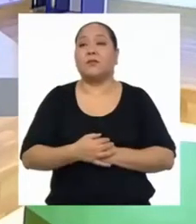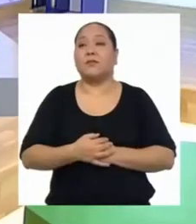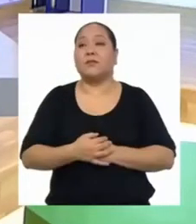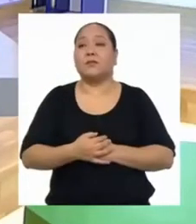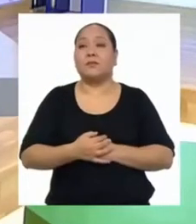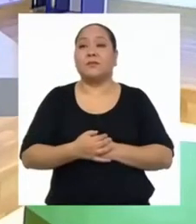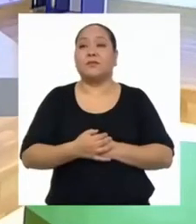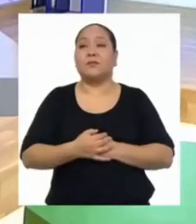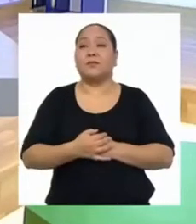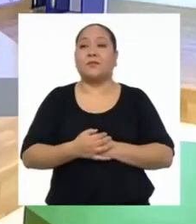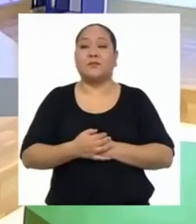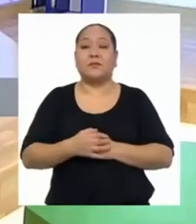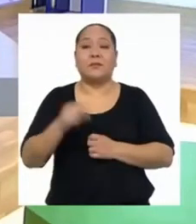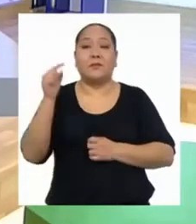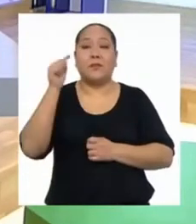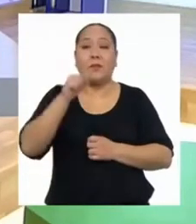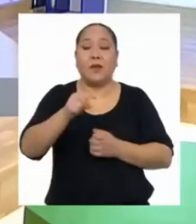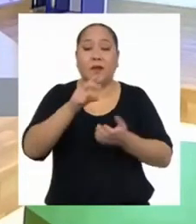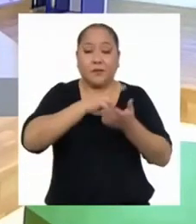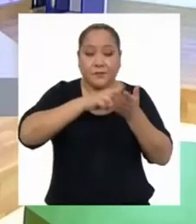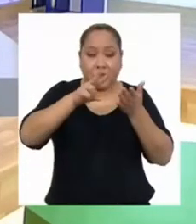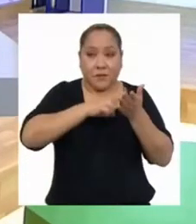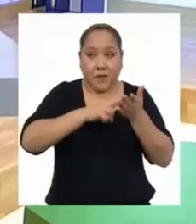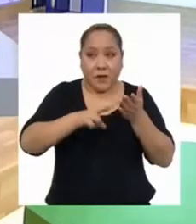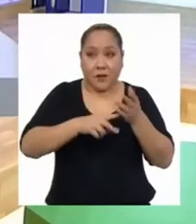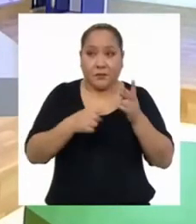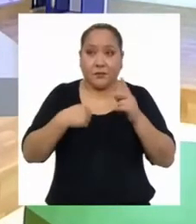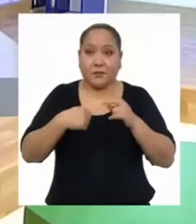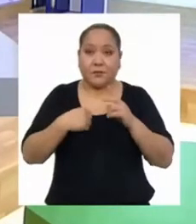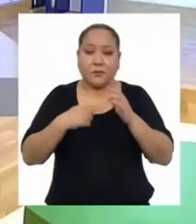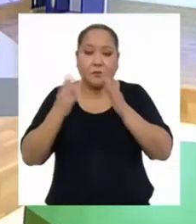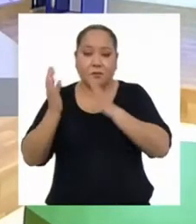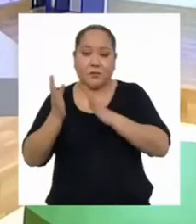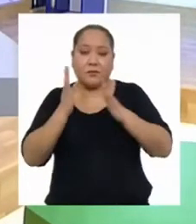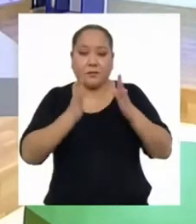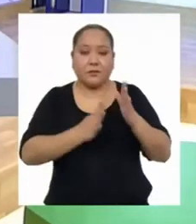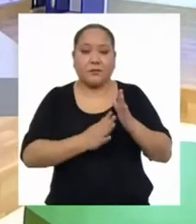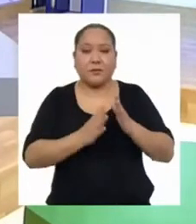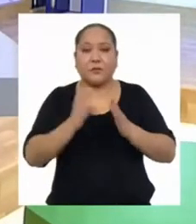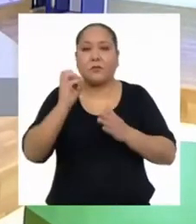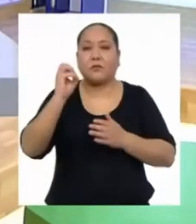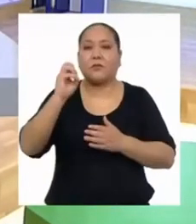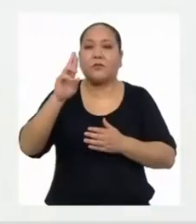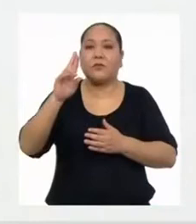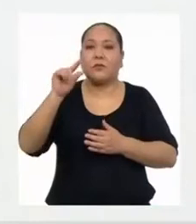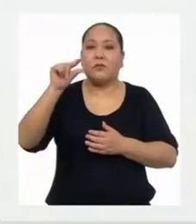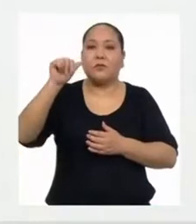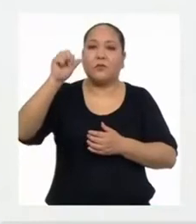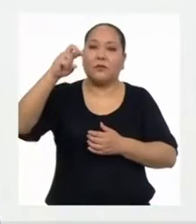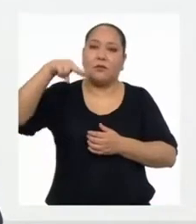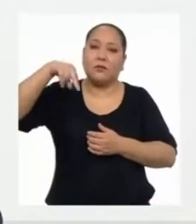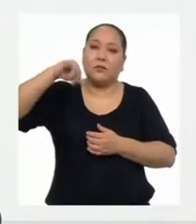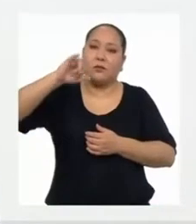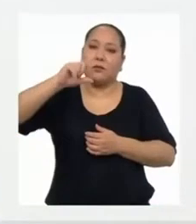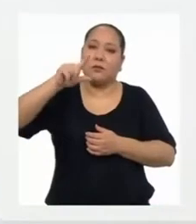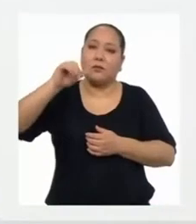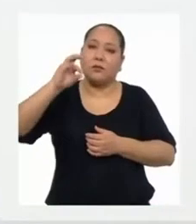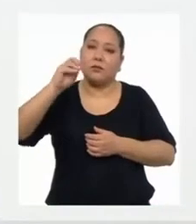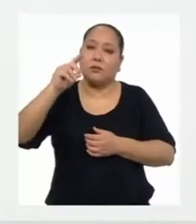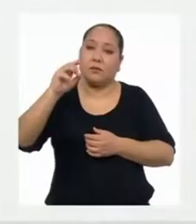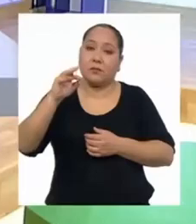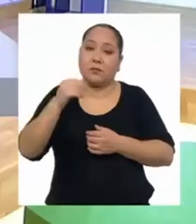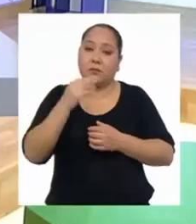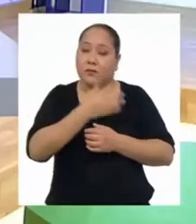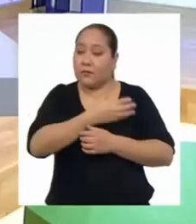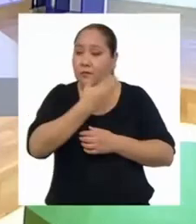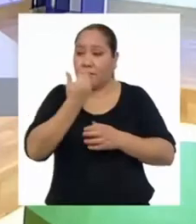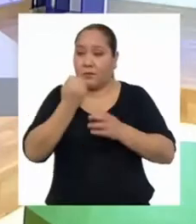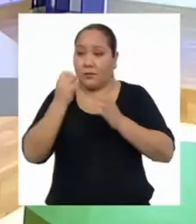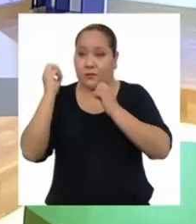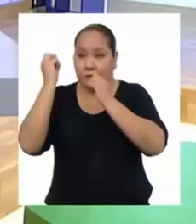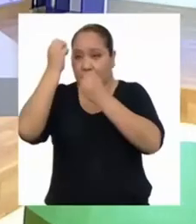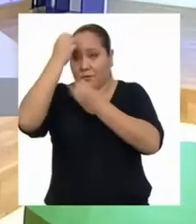A partir de esa lectura hice un organizador para ordenar mejor la información. Muéstranos, por favor.